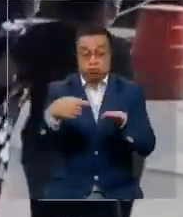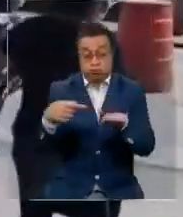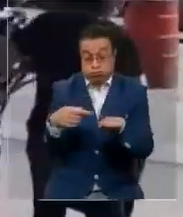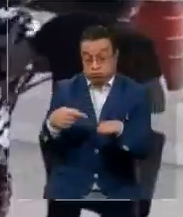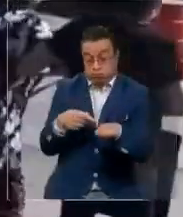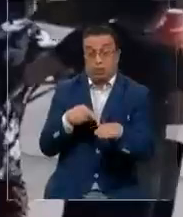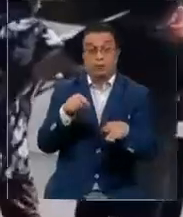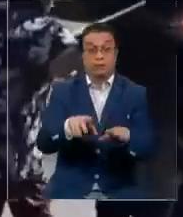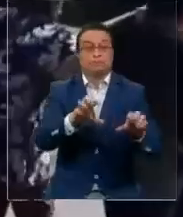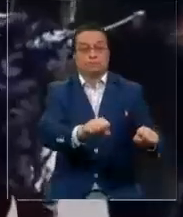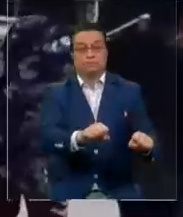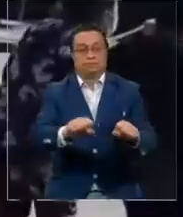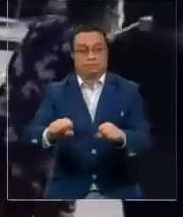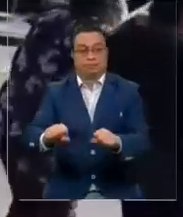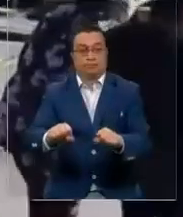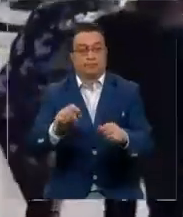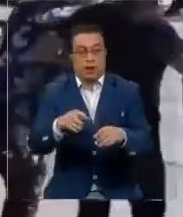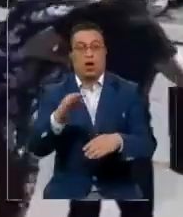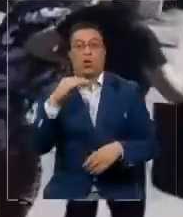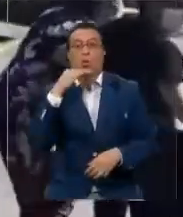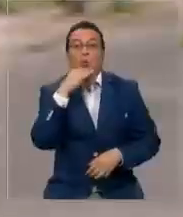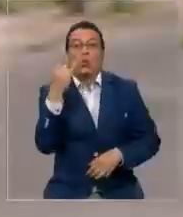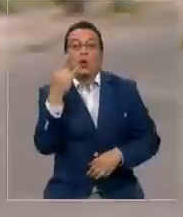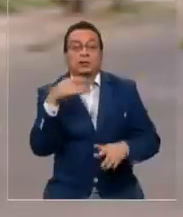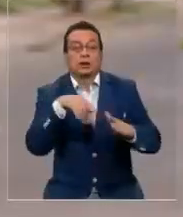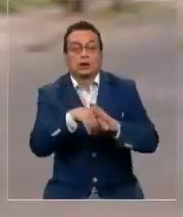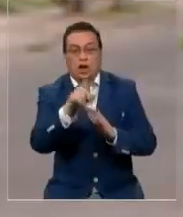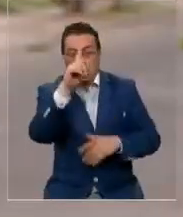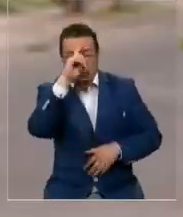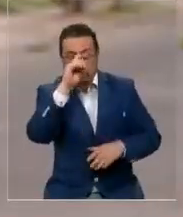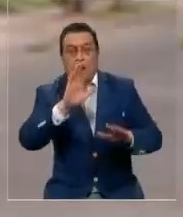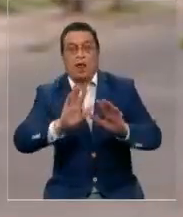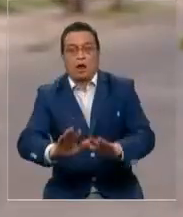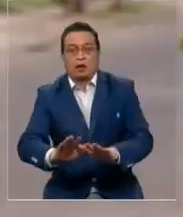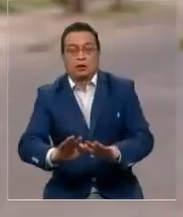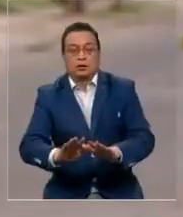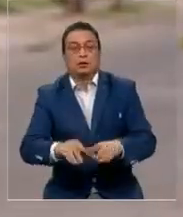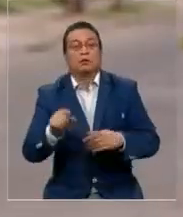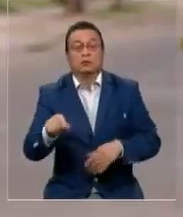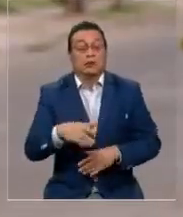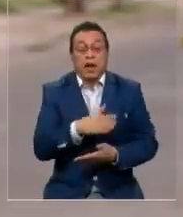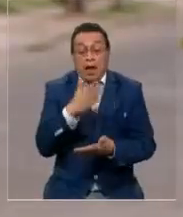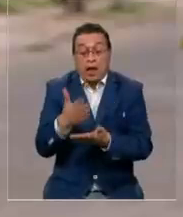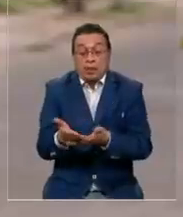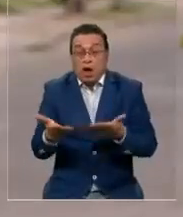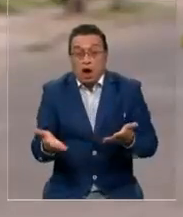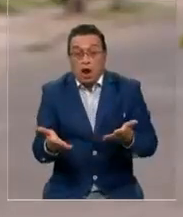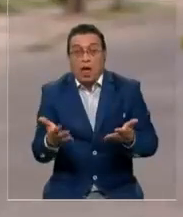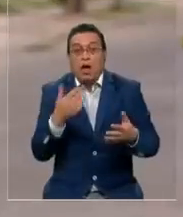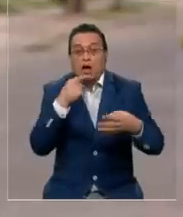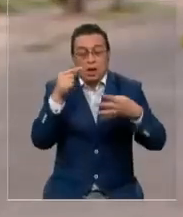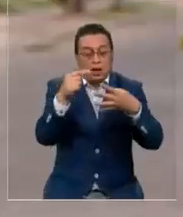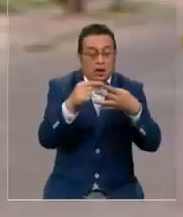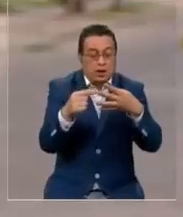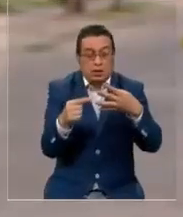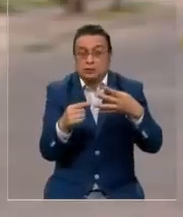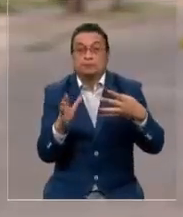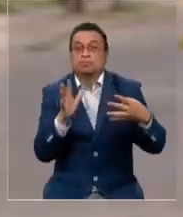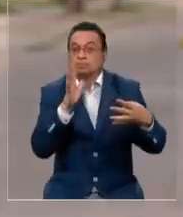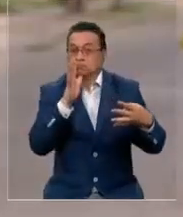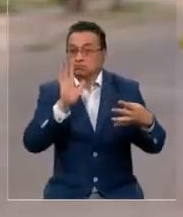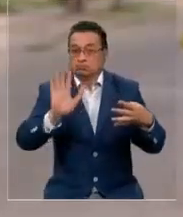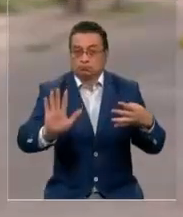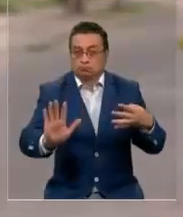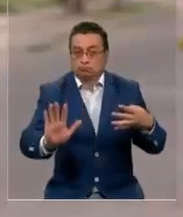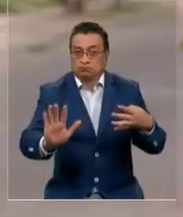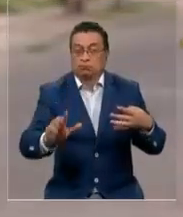impactos de bala, quedó en la puerta de la urgencia del hospital. Hasta este momento no podemos descartar ninguna teoría del caso. Lo que sí,